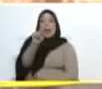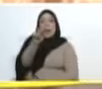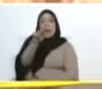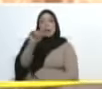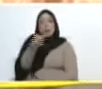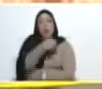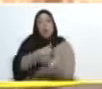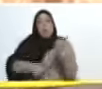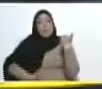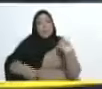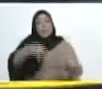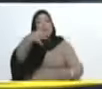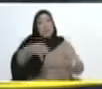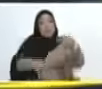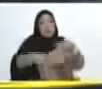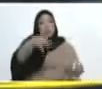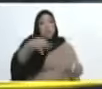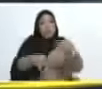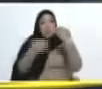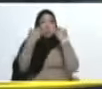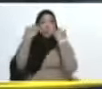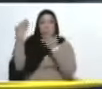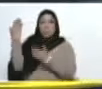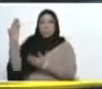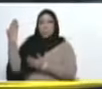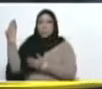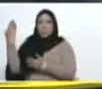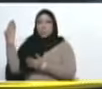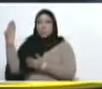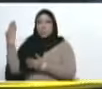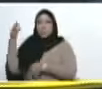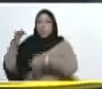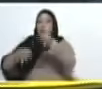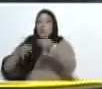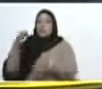presidenta del Tribunal Supremo de Justicia, Poder Judicial,